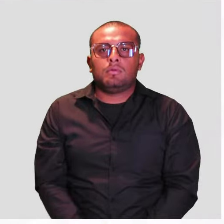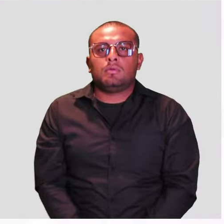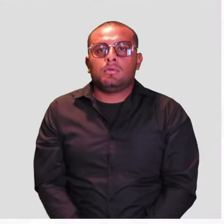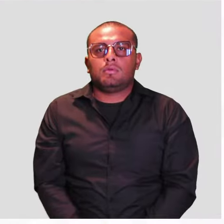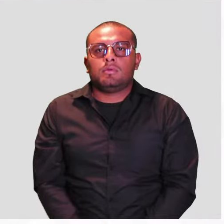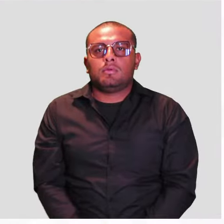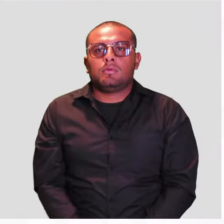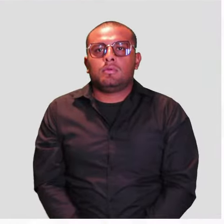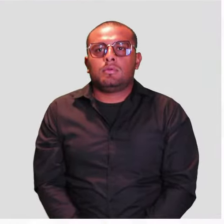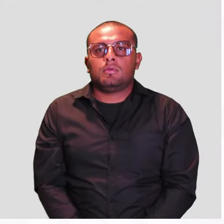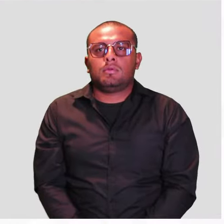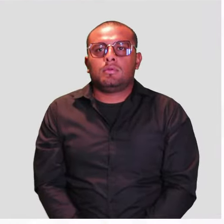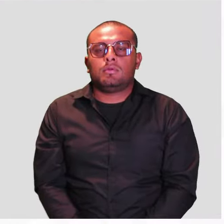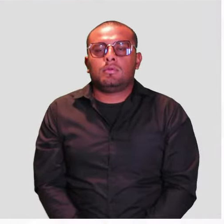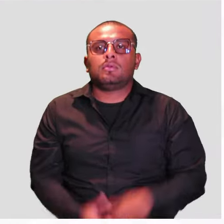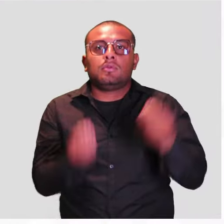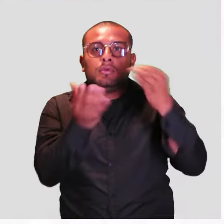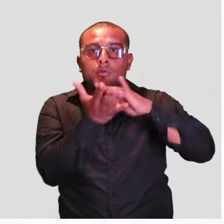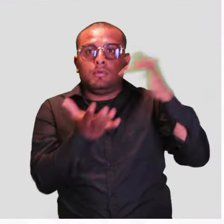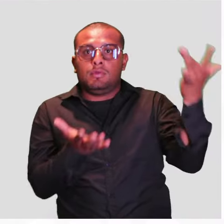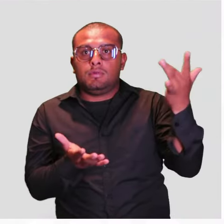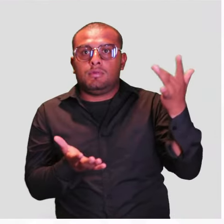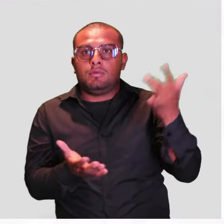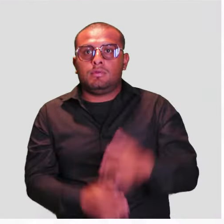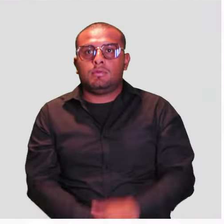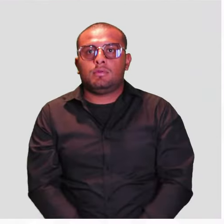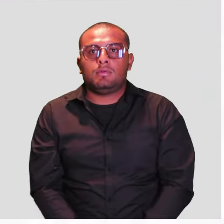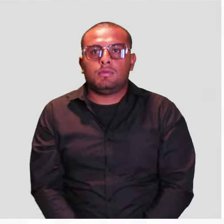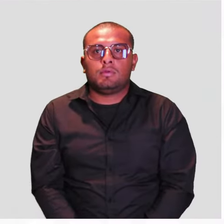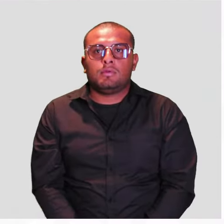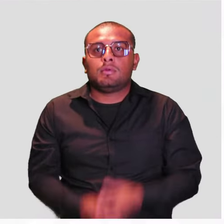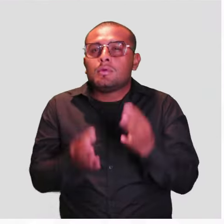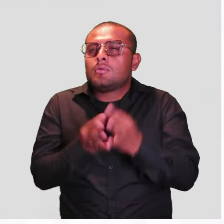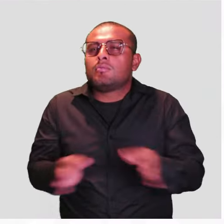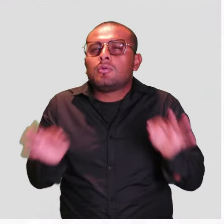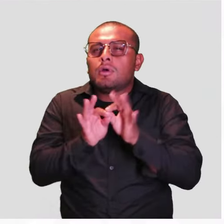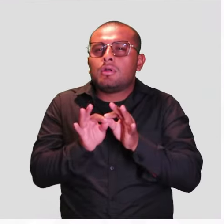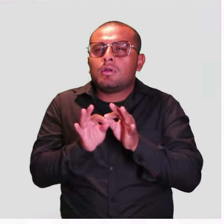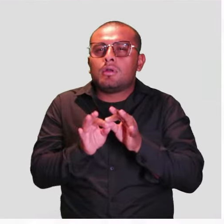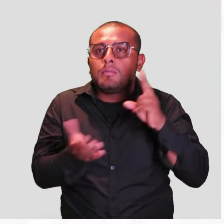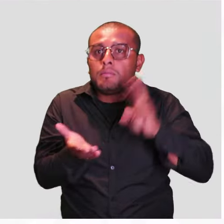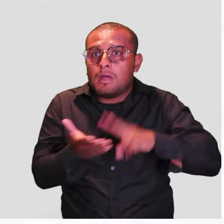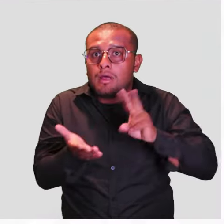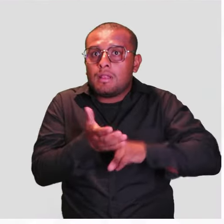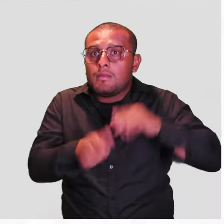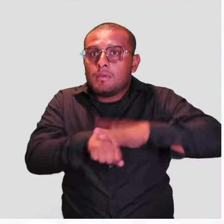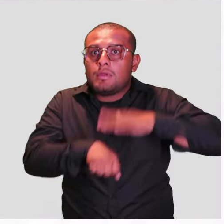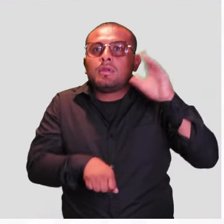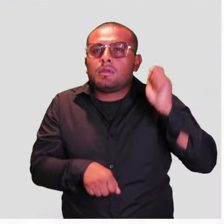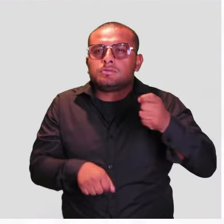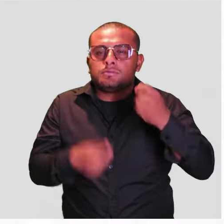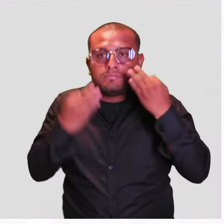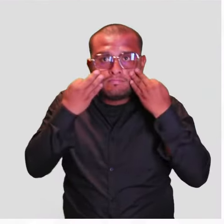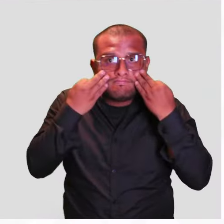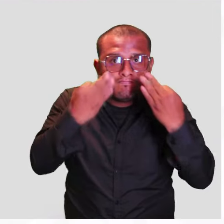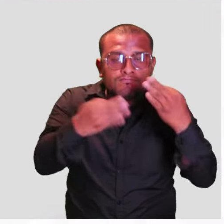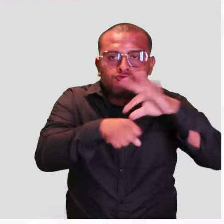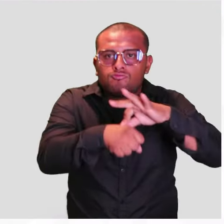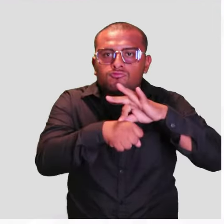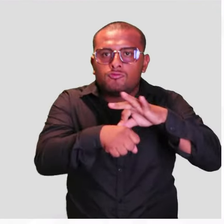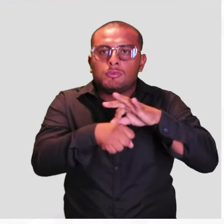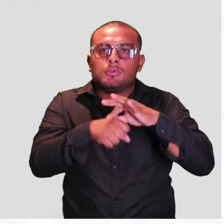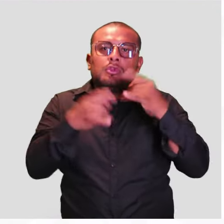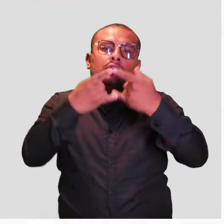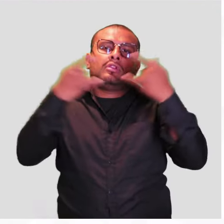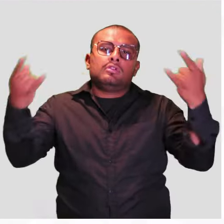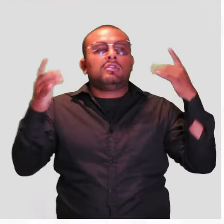Muchas gracias, amigas y amigos. Lo que cuentan son las cuentas, no los cuentos. Aquí hemos hecho de la mano de ustedes un trabajo en equipo para